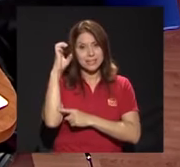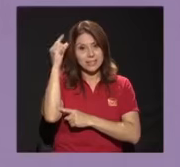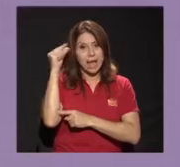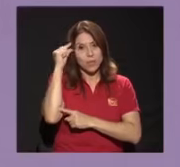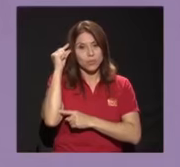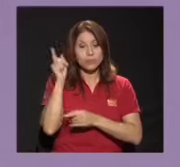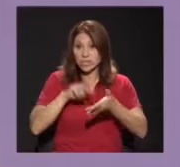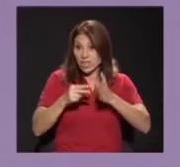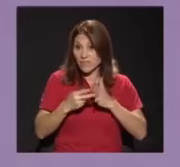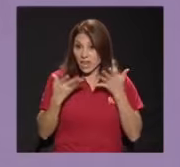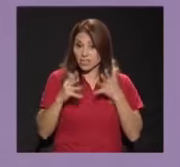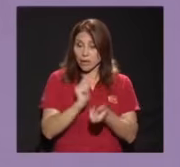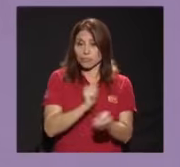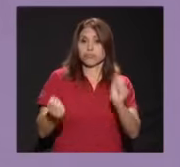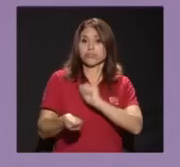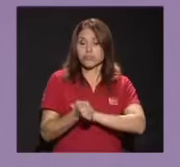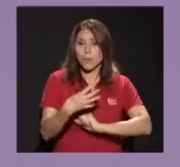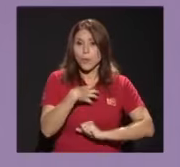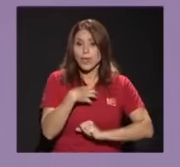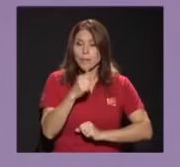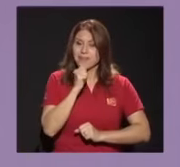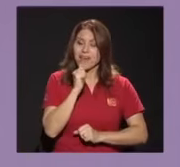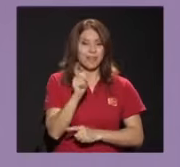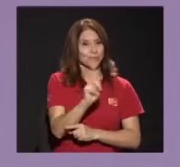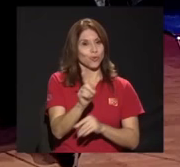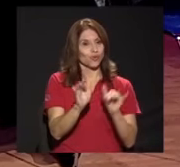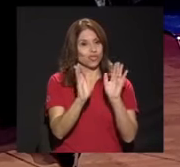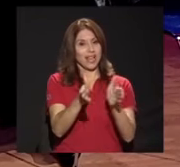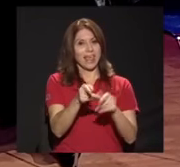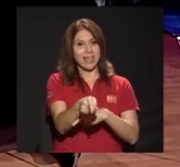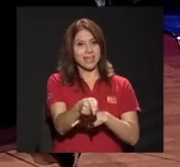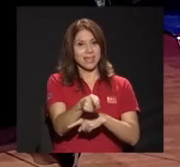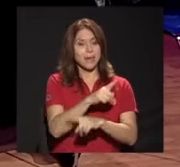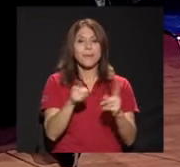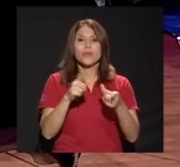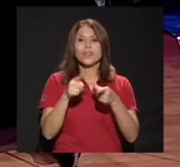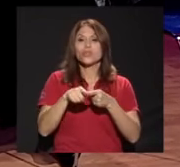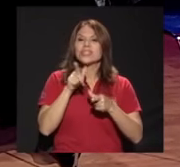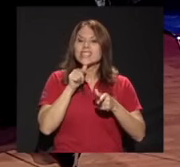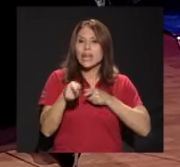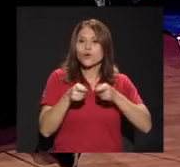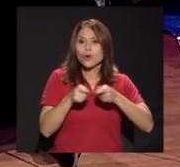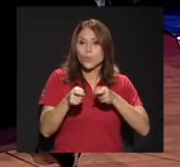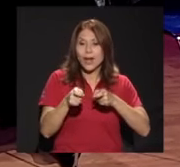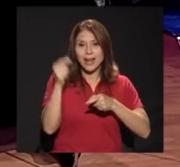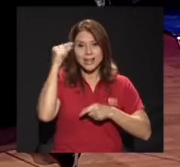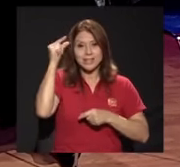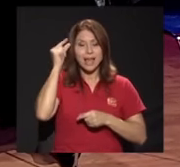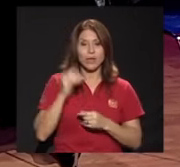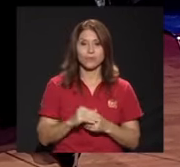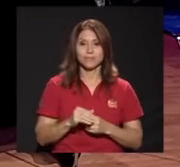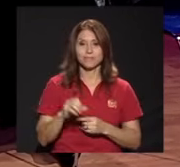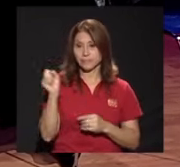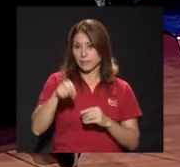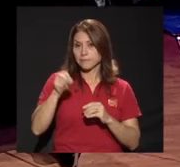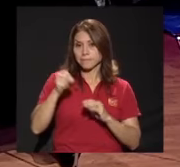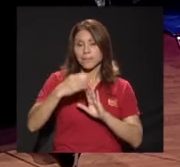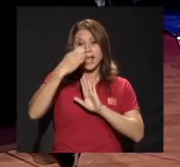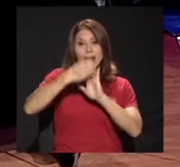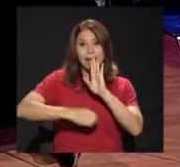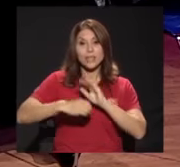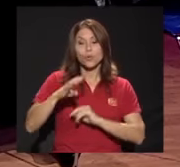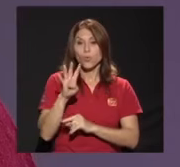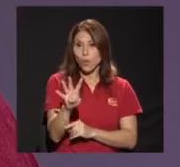queda ahí y entonces el Estado es el que lo regula. Efectivamente, en el artículo 4, y eso es importante mencionarlo, ¿verdad? El artículo